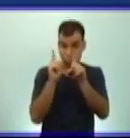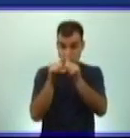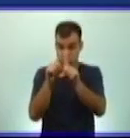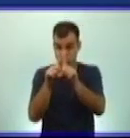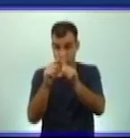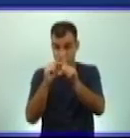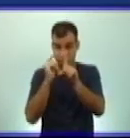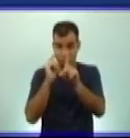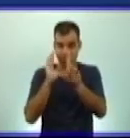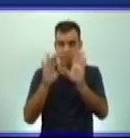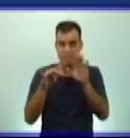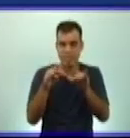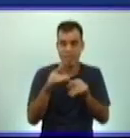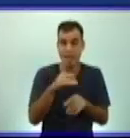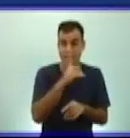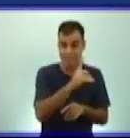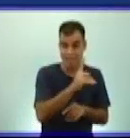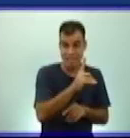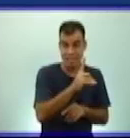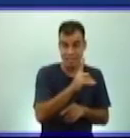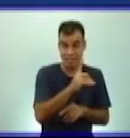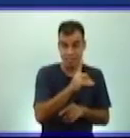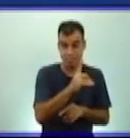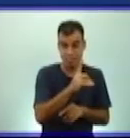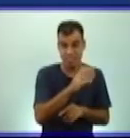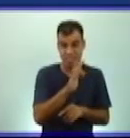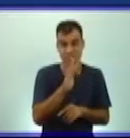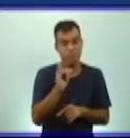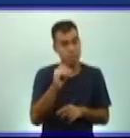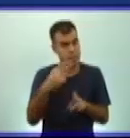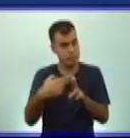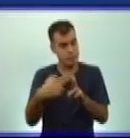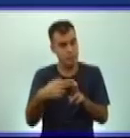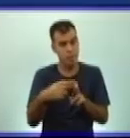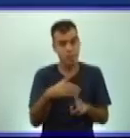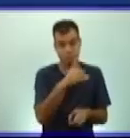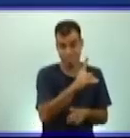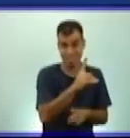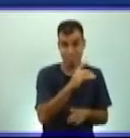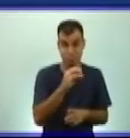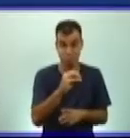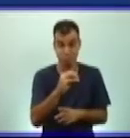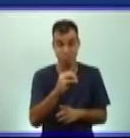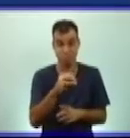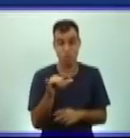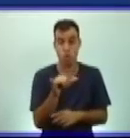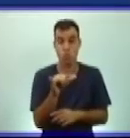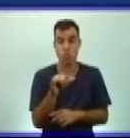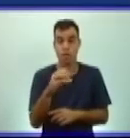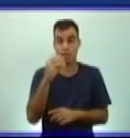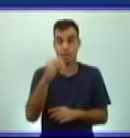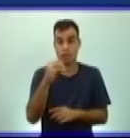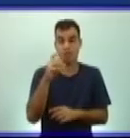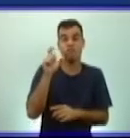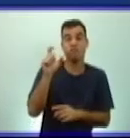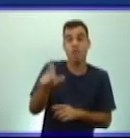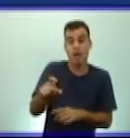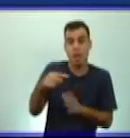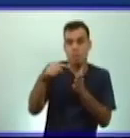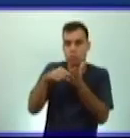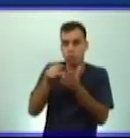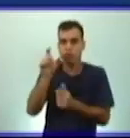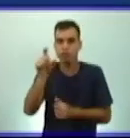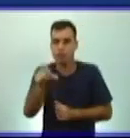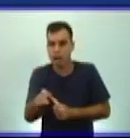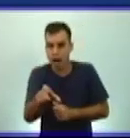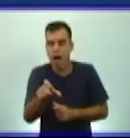la ecuación delta phi igual a zeta final, menos zeta inicial, y esta magnitud delta zeta